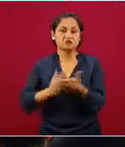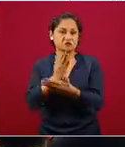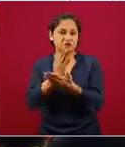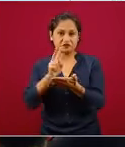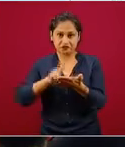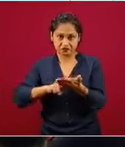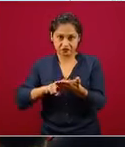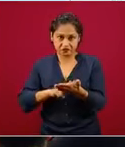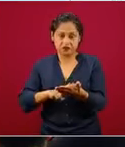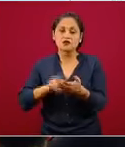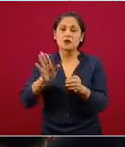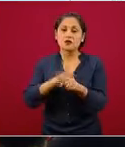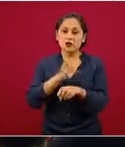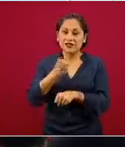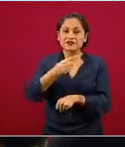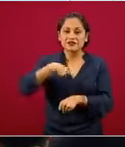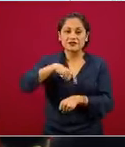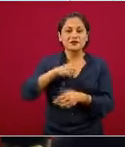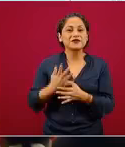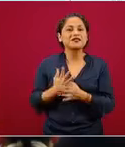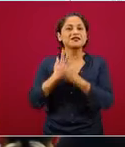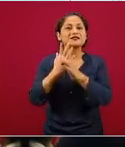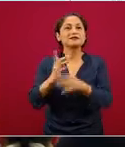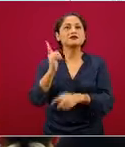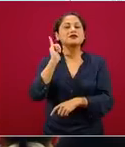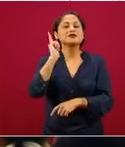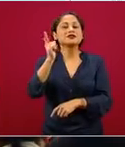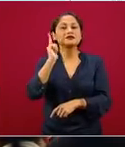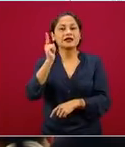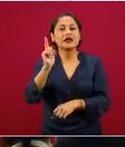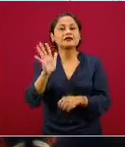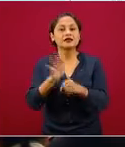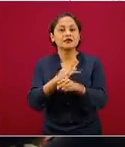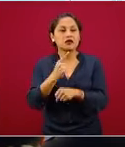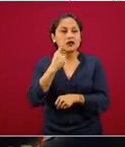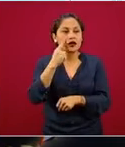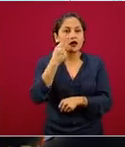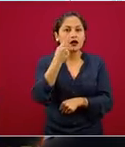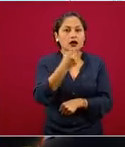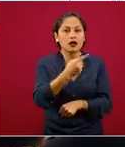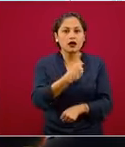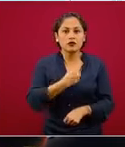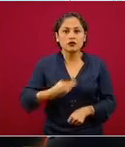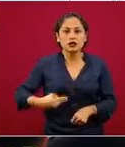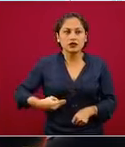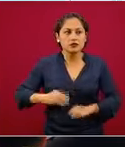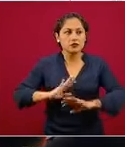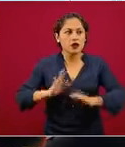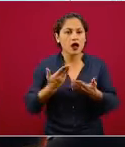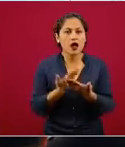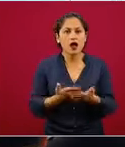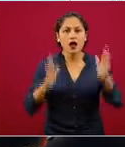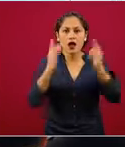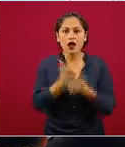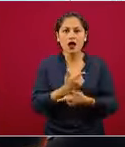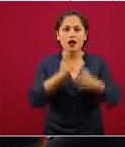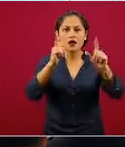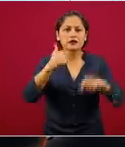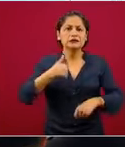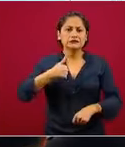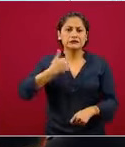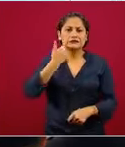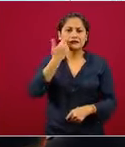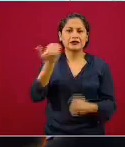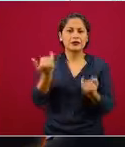esperanza, porque finalmente induce una sensación de esperanza de que finalmente vamos a salir de esta epidemia. Estoy seguro que vamos a salir,